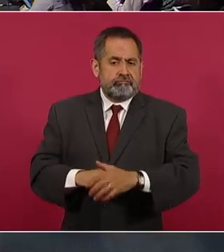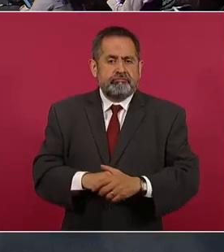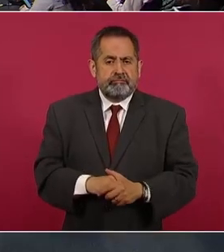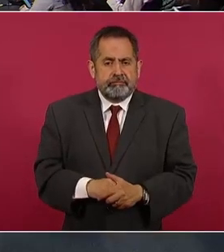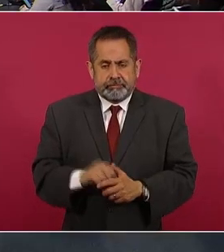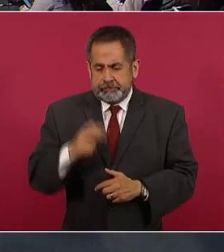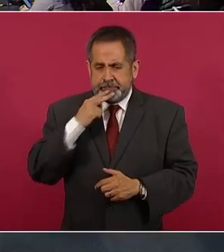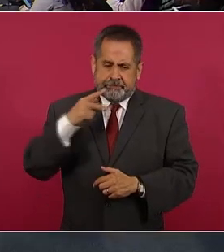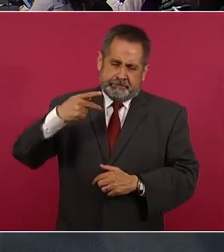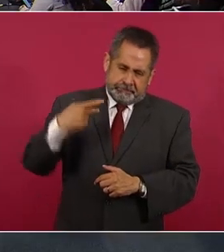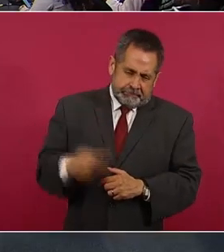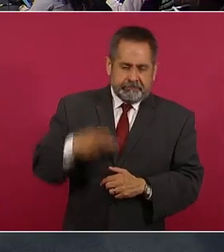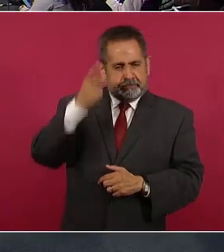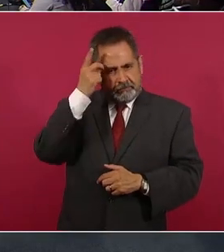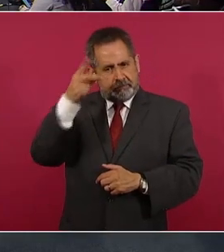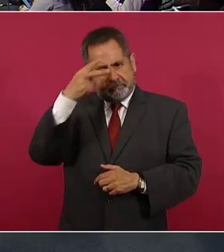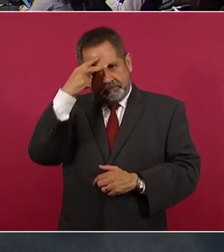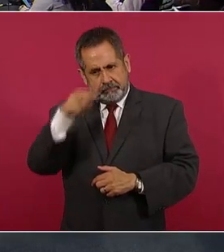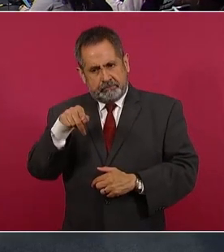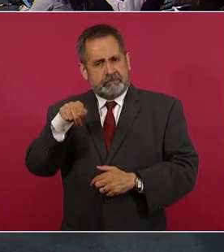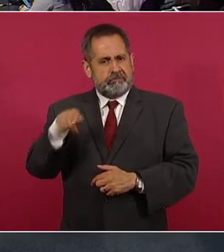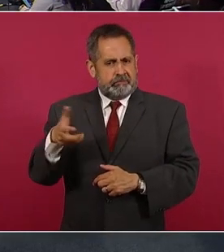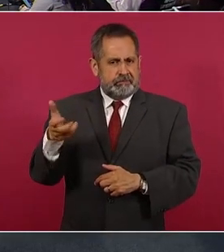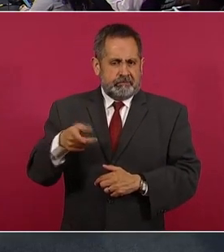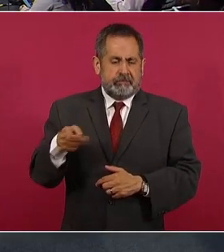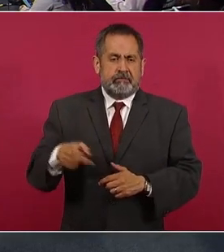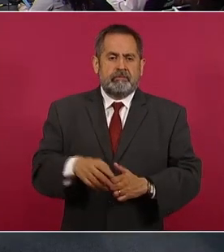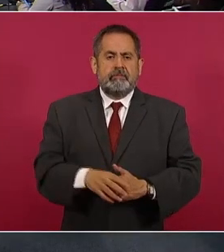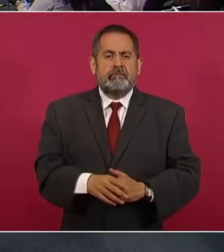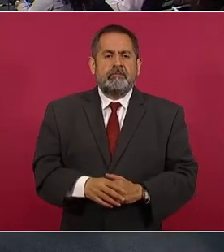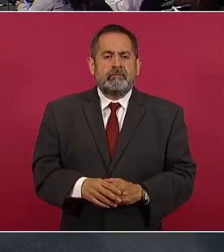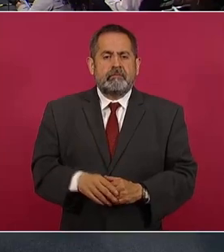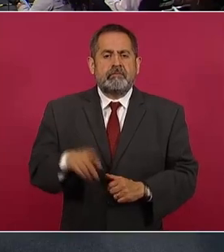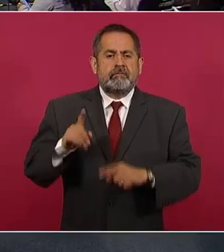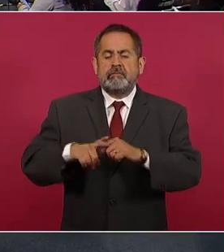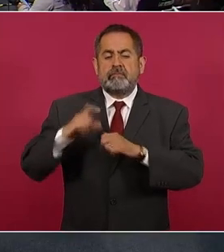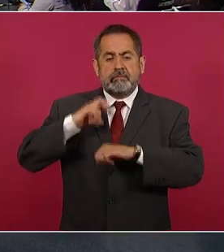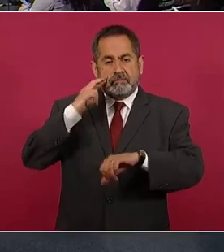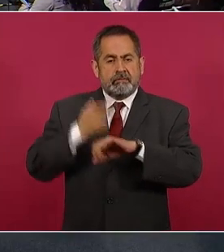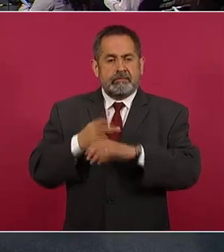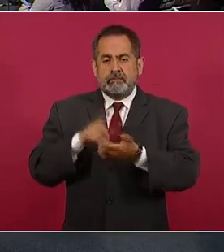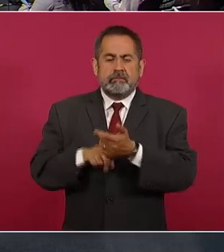que sea la nación la que lo tiene, lo que lo tenga.